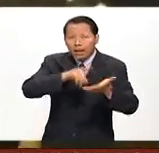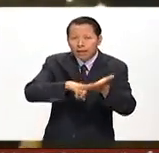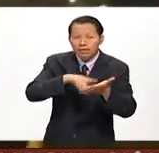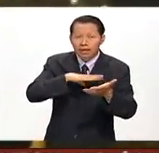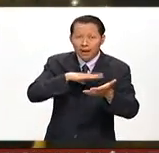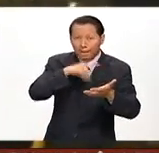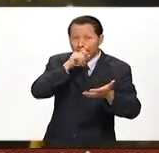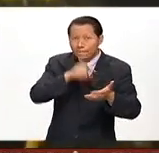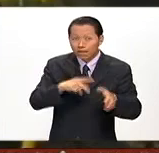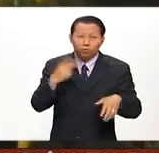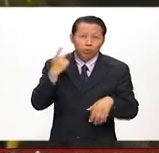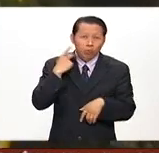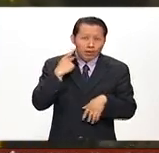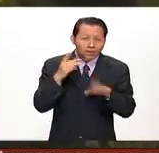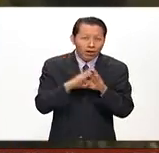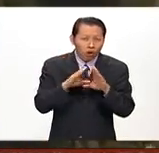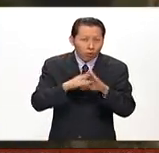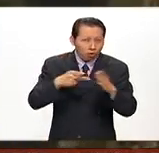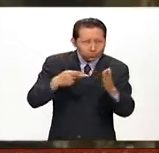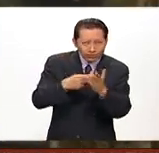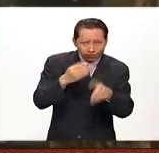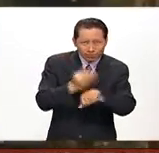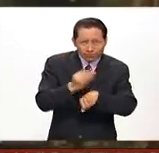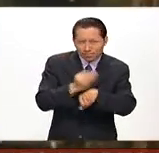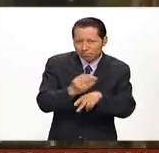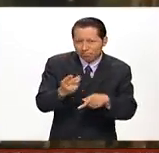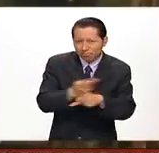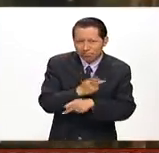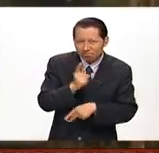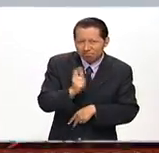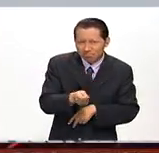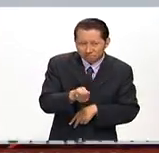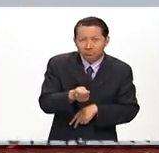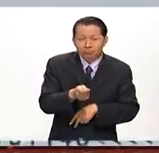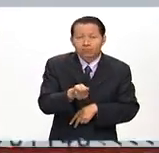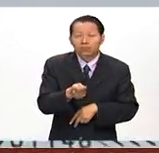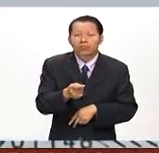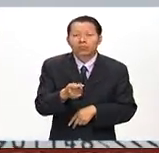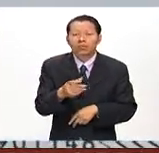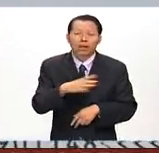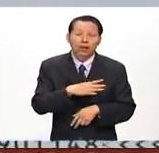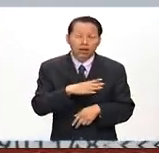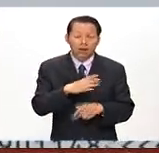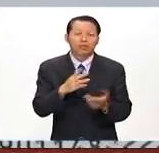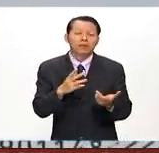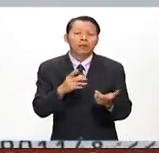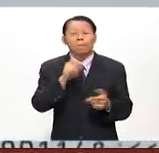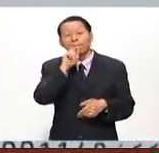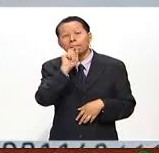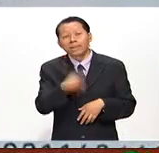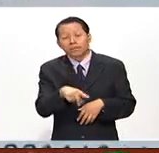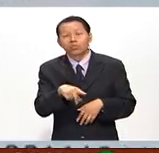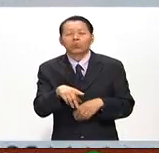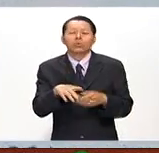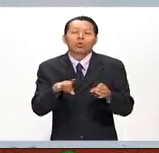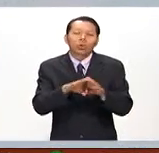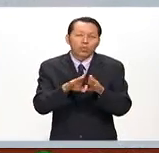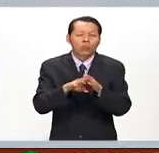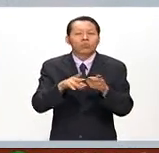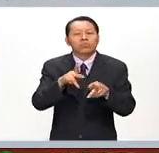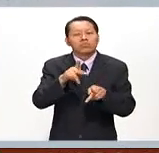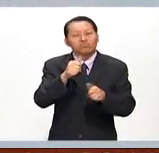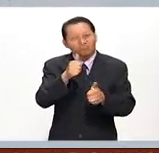ocupa políticamente Siria en este momento no solamente ha generado rupturas